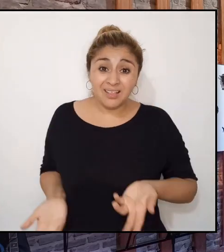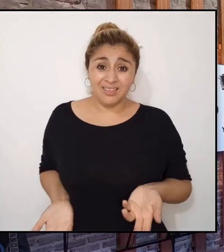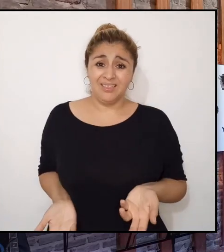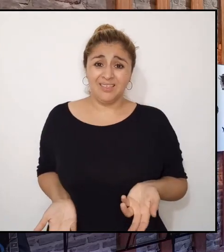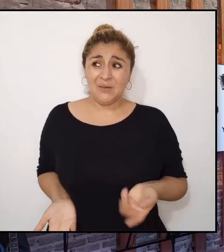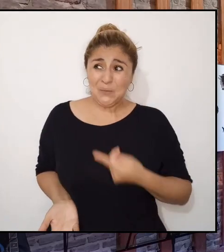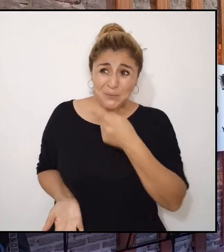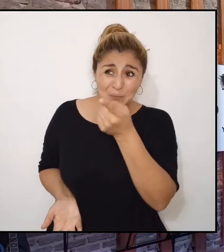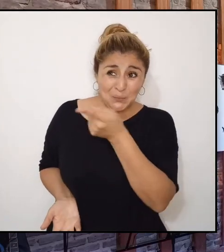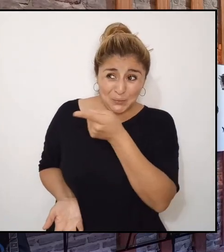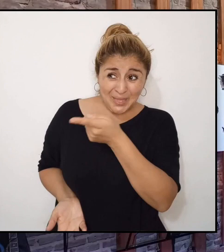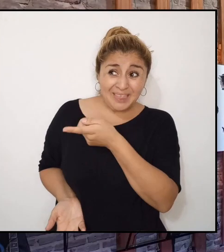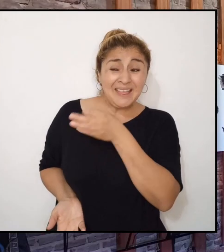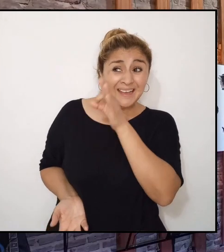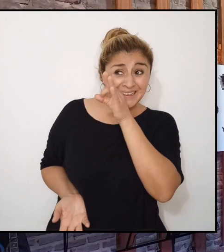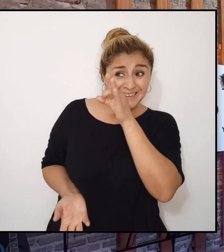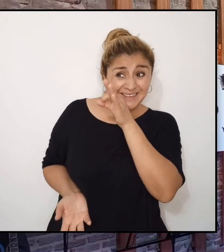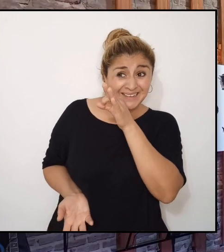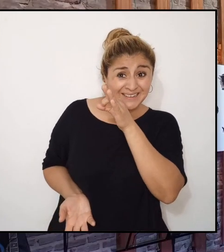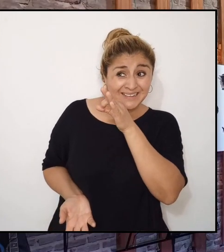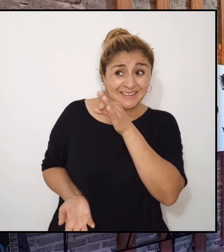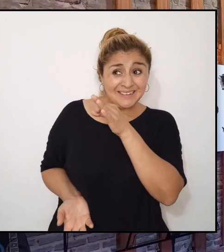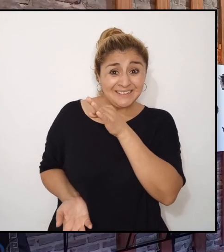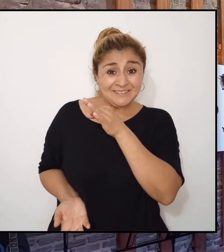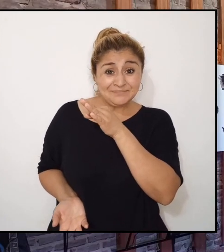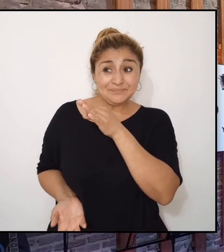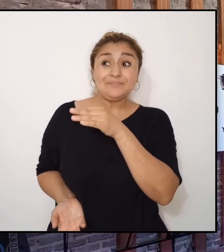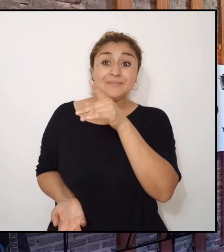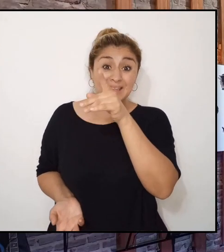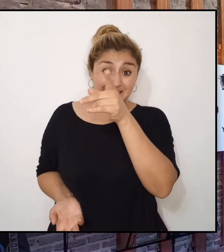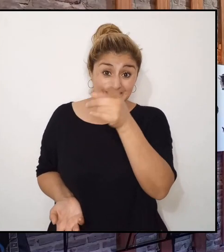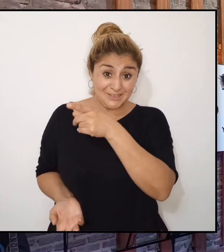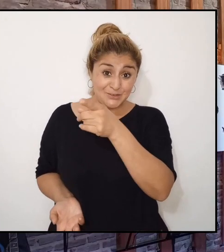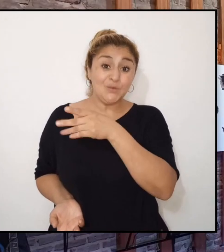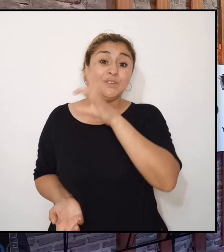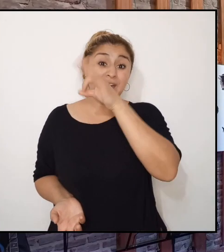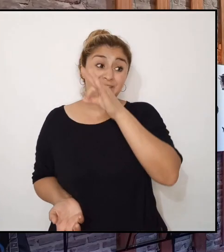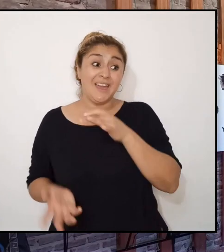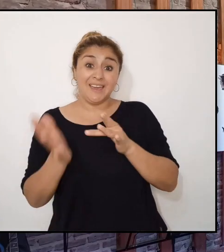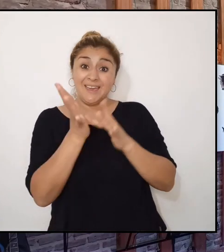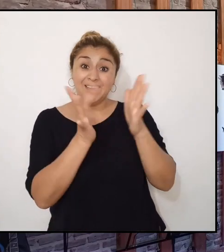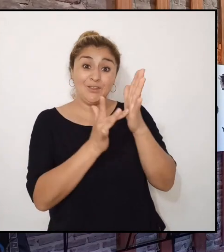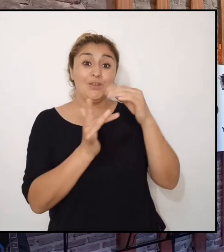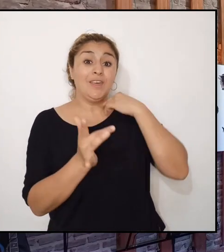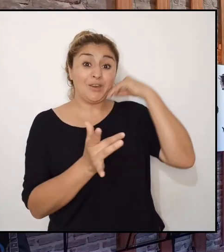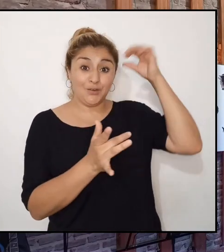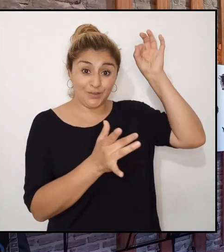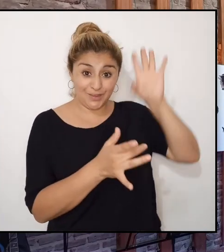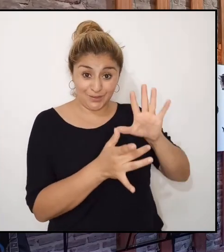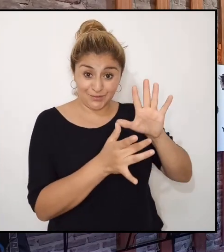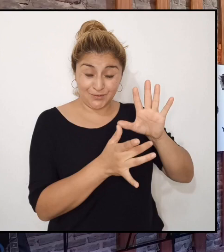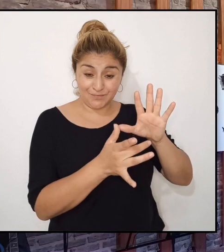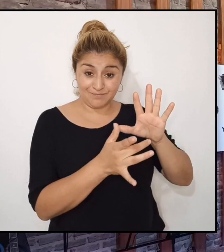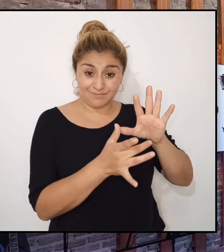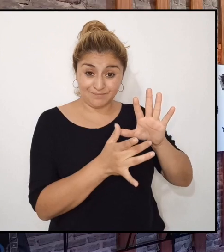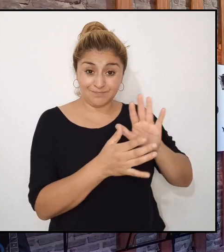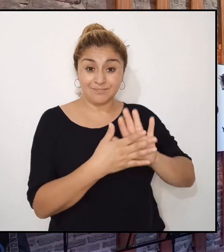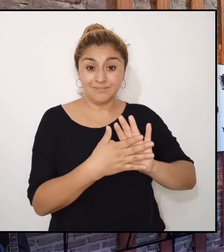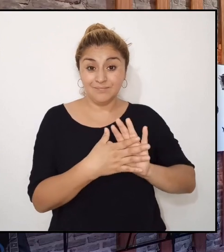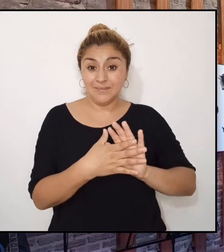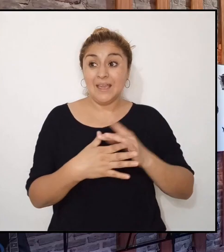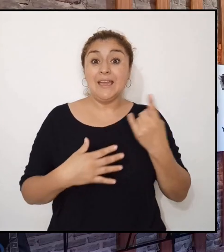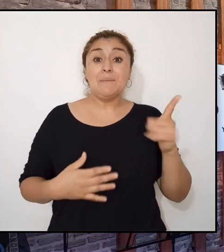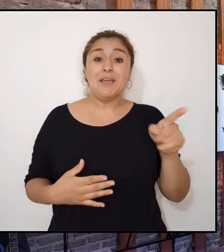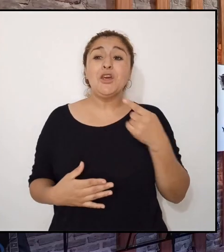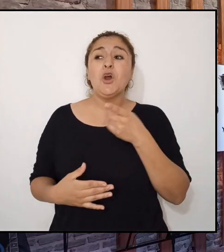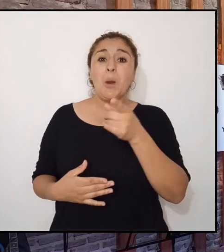Ellos sabían que Jesús era el Hijo de Dios. Ya lo sabían. Pero anduvieron un día de camino